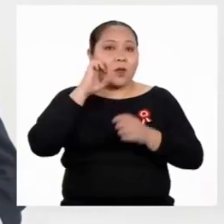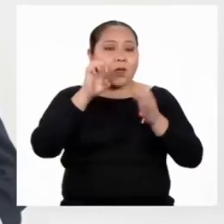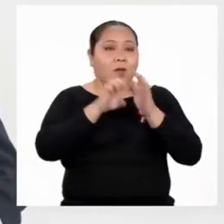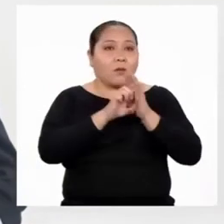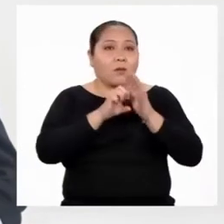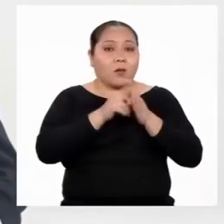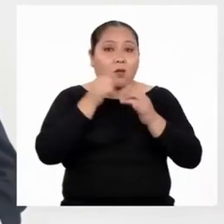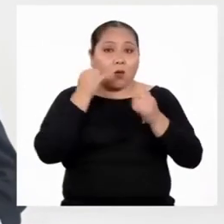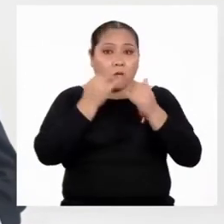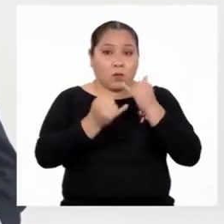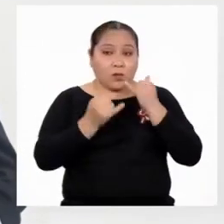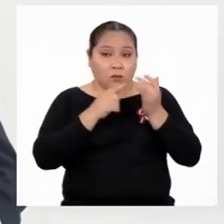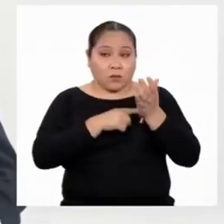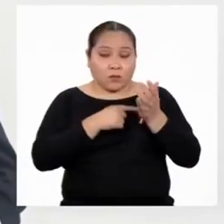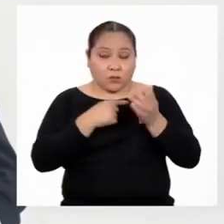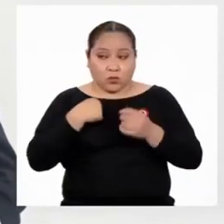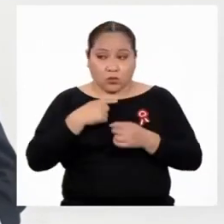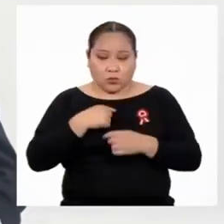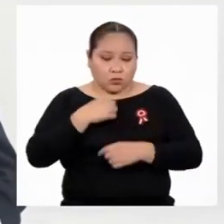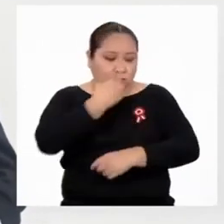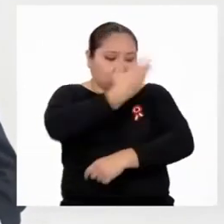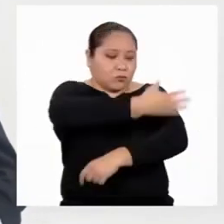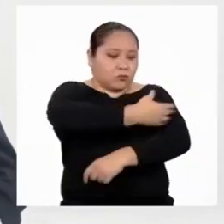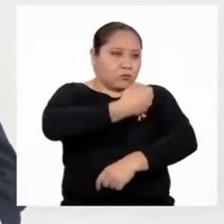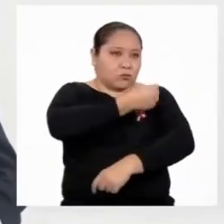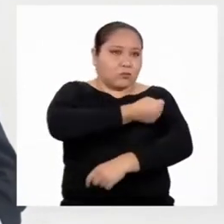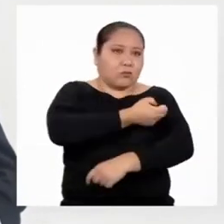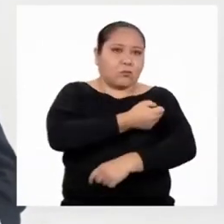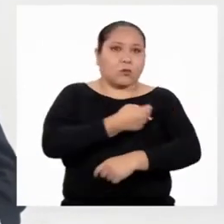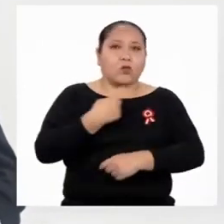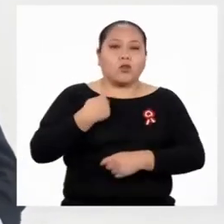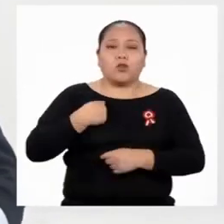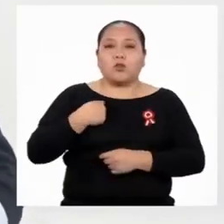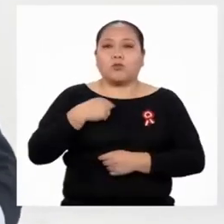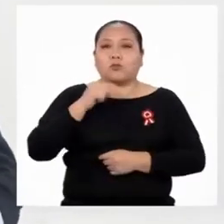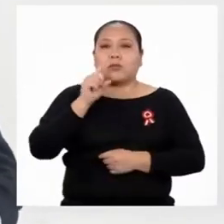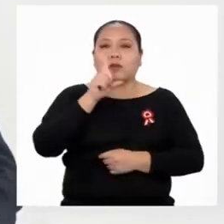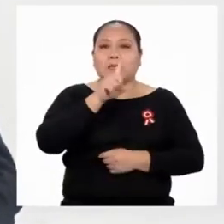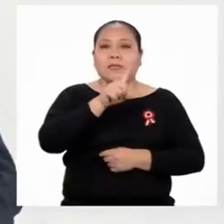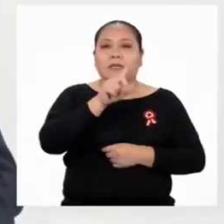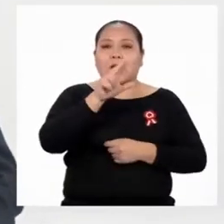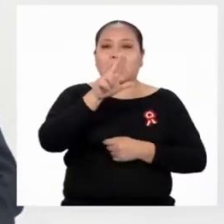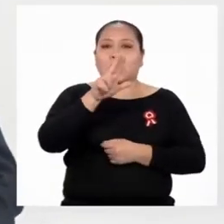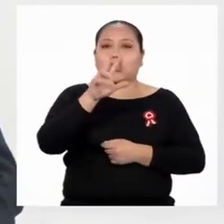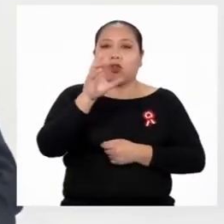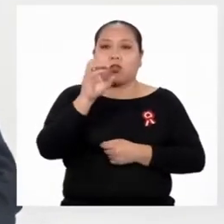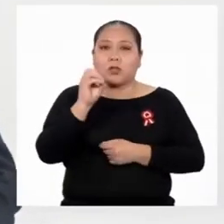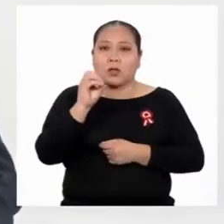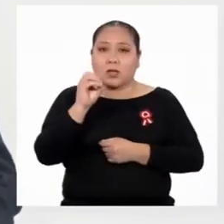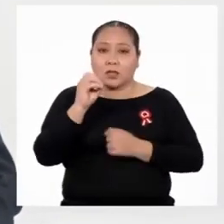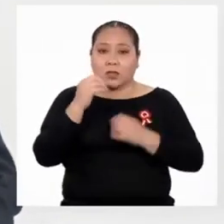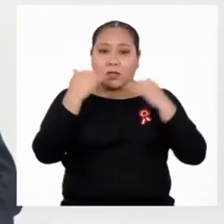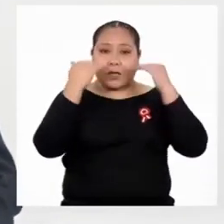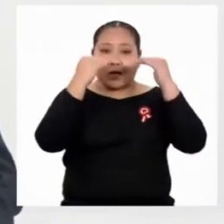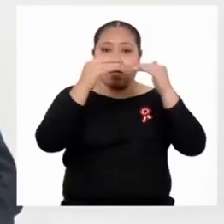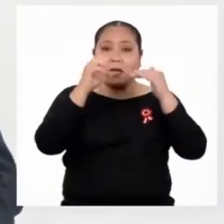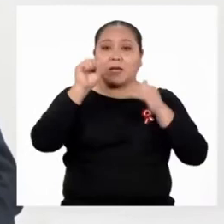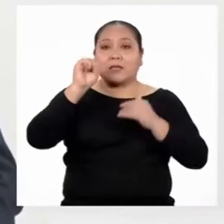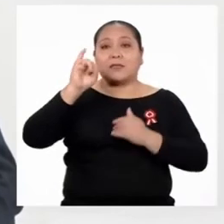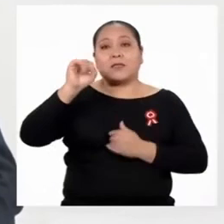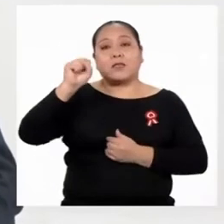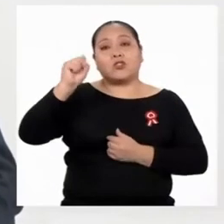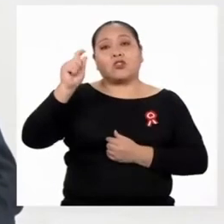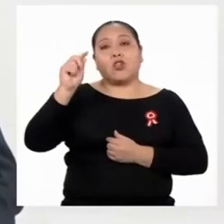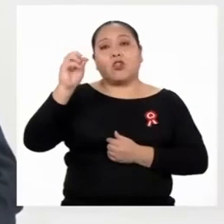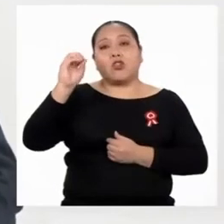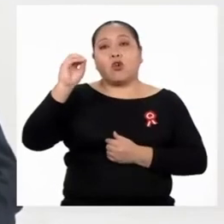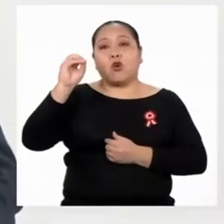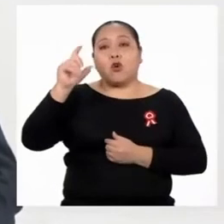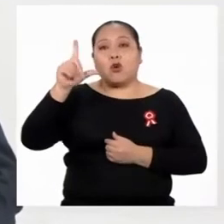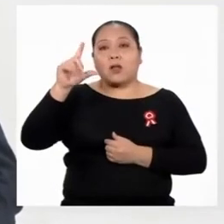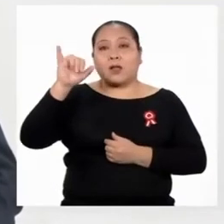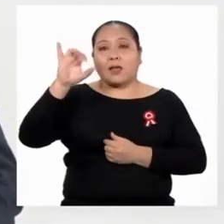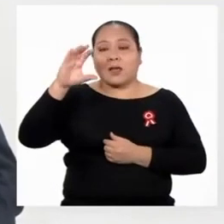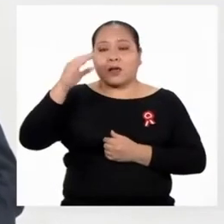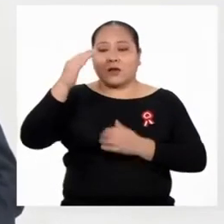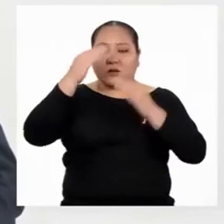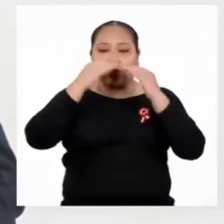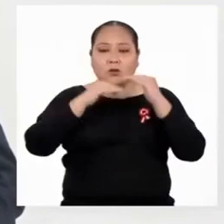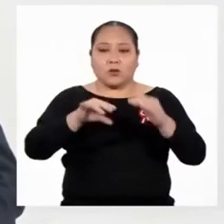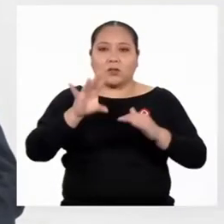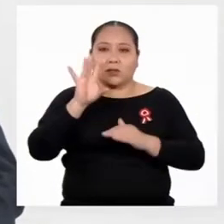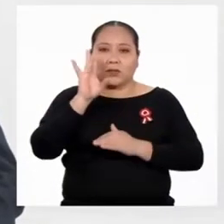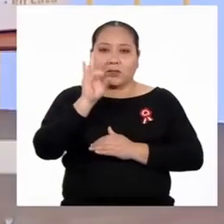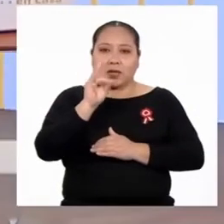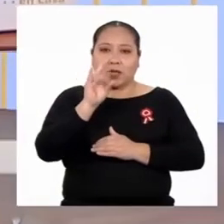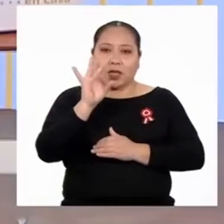me medí la presión arterial tenía 130 de presión sistólica sobre 78 de